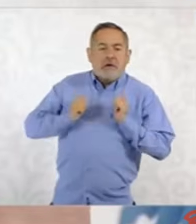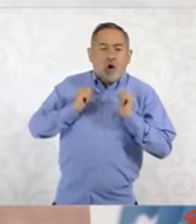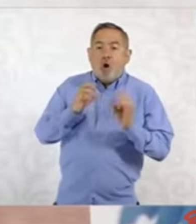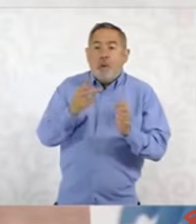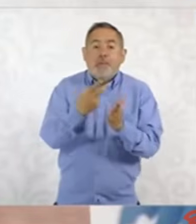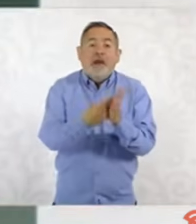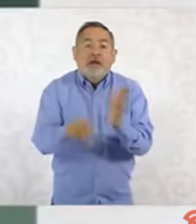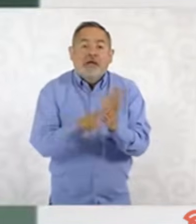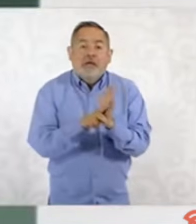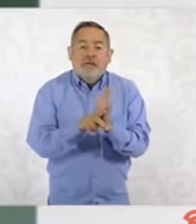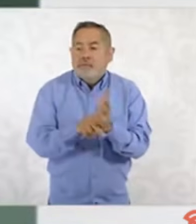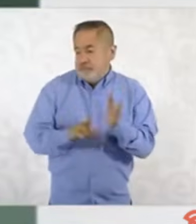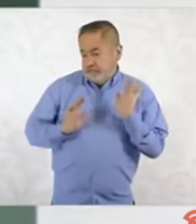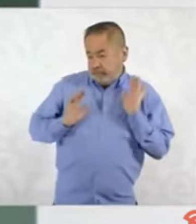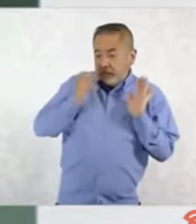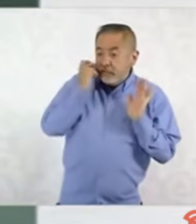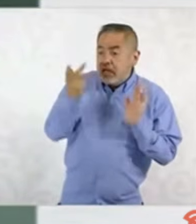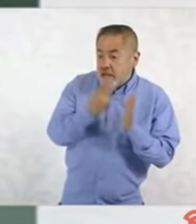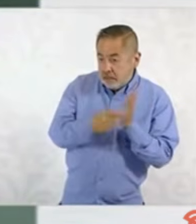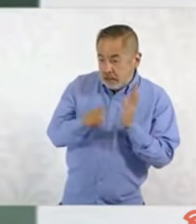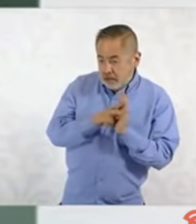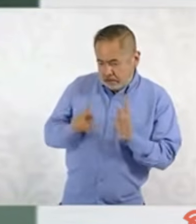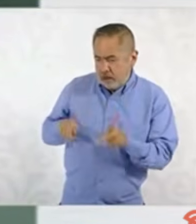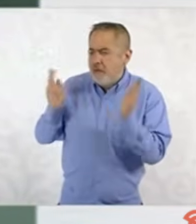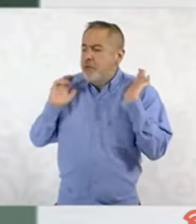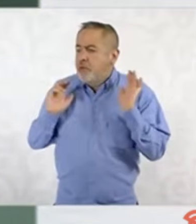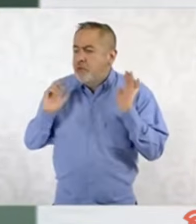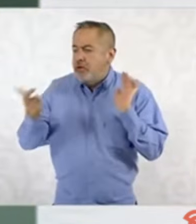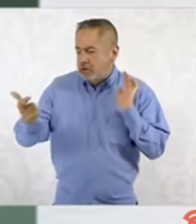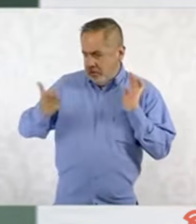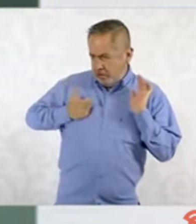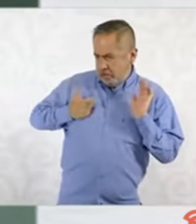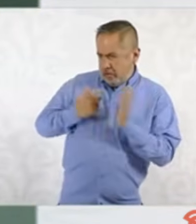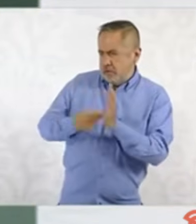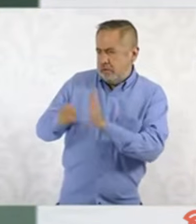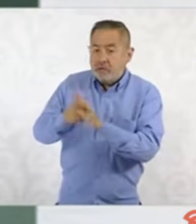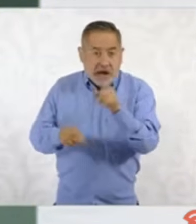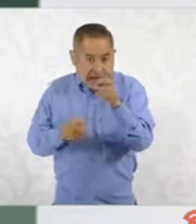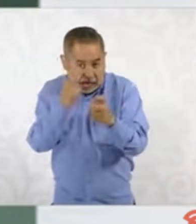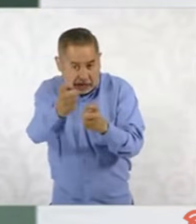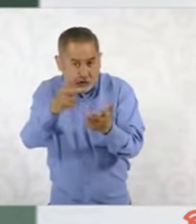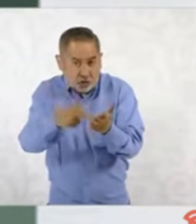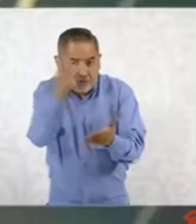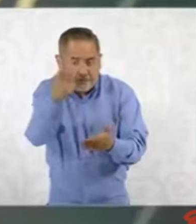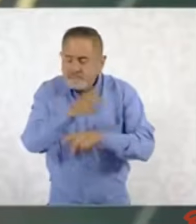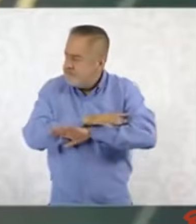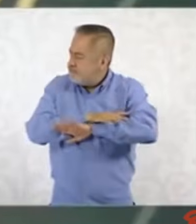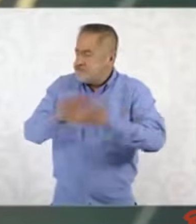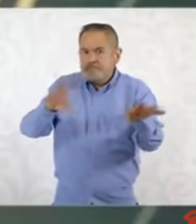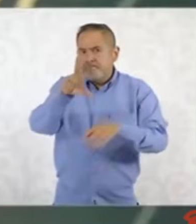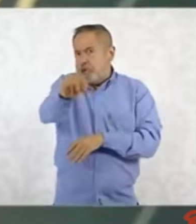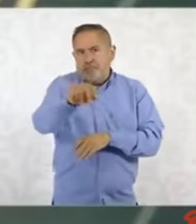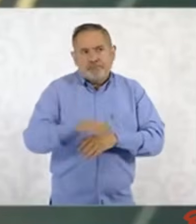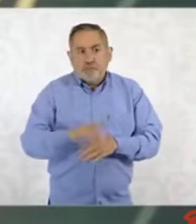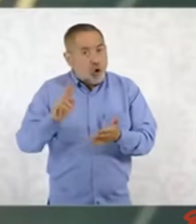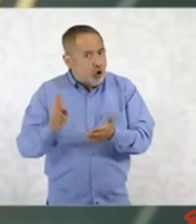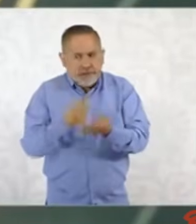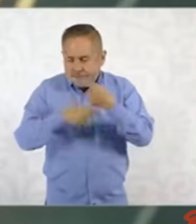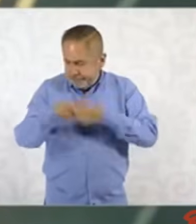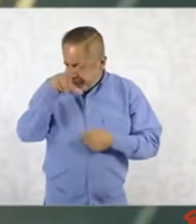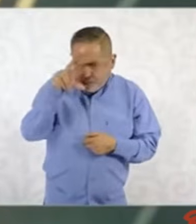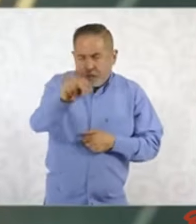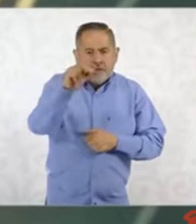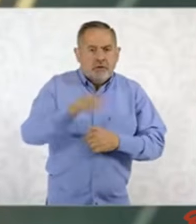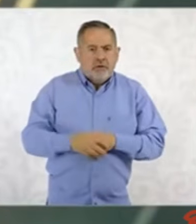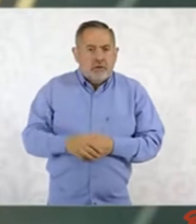plazas. No vamos a regresar a eso. Y como somos un movimiento que